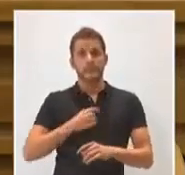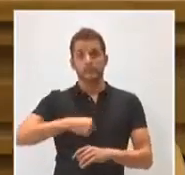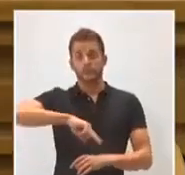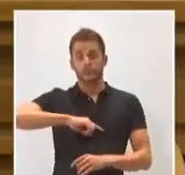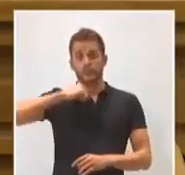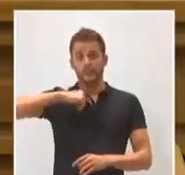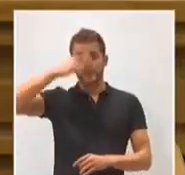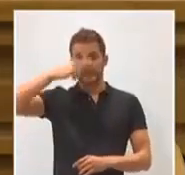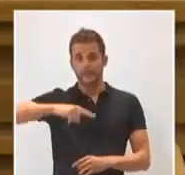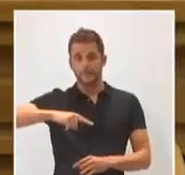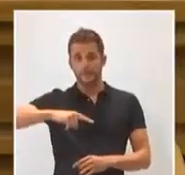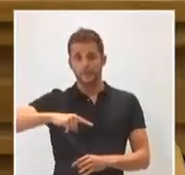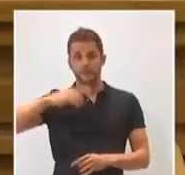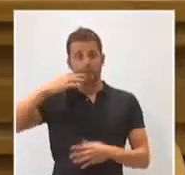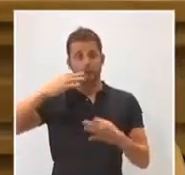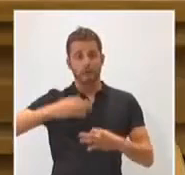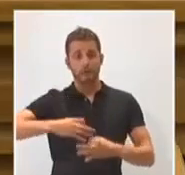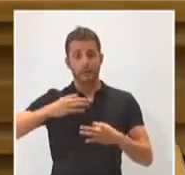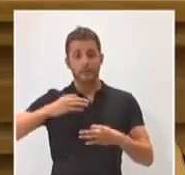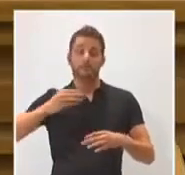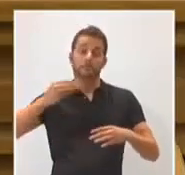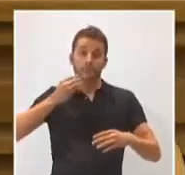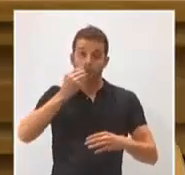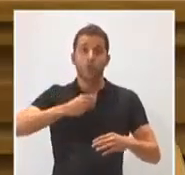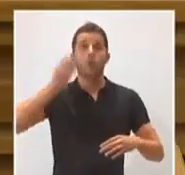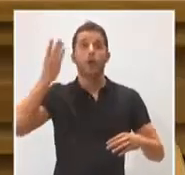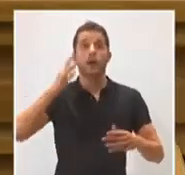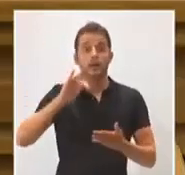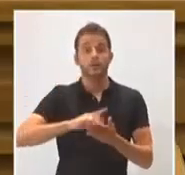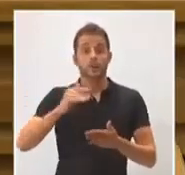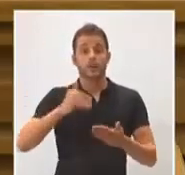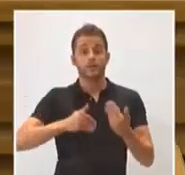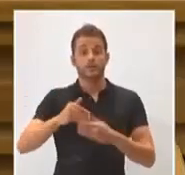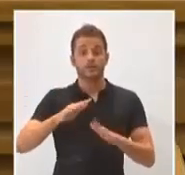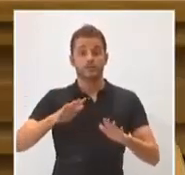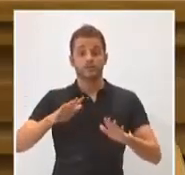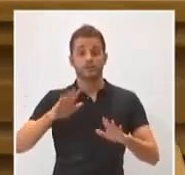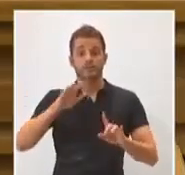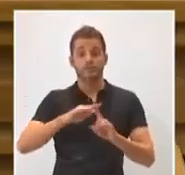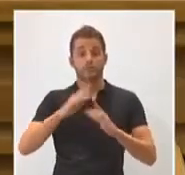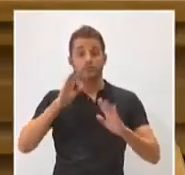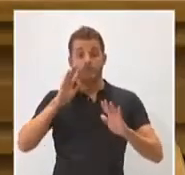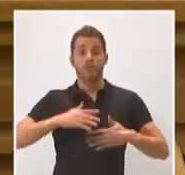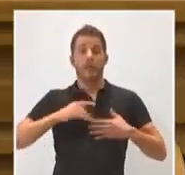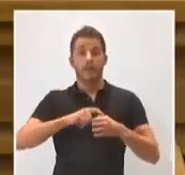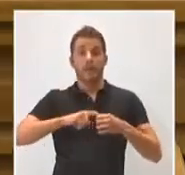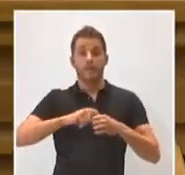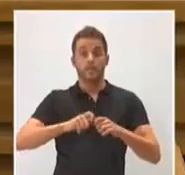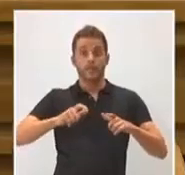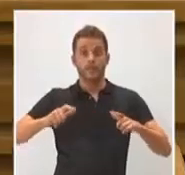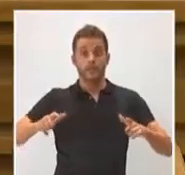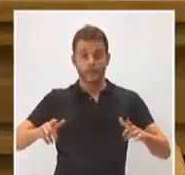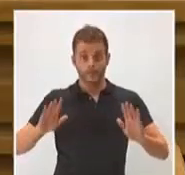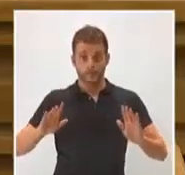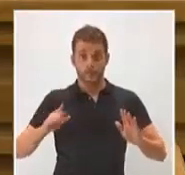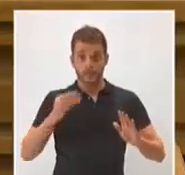en realidad ojalá y nos encontramos con problemas de tener que ampliar las ratios digo al revés complicar las